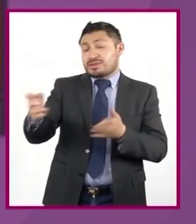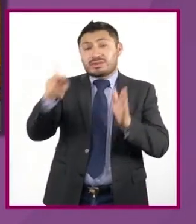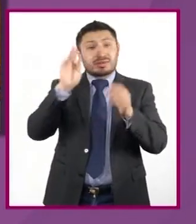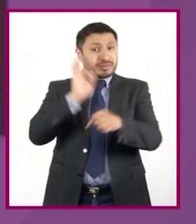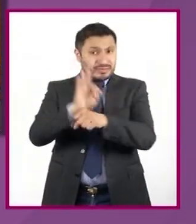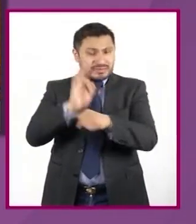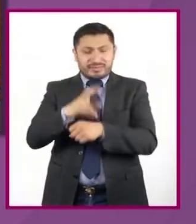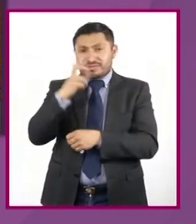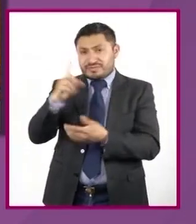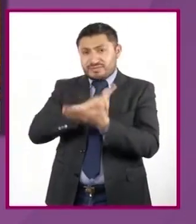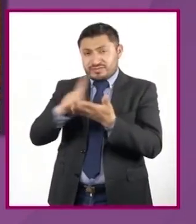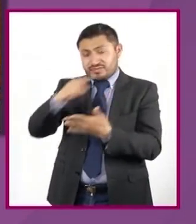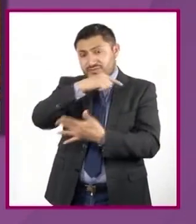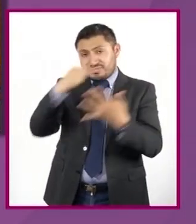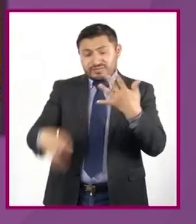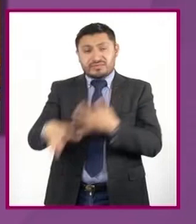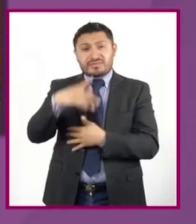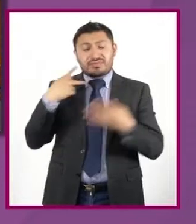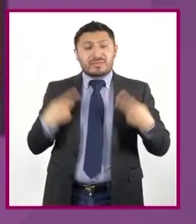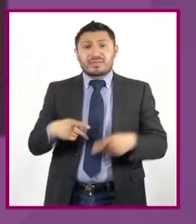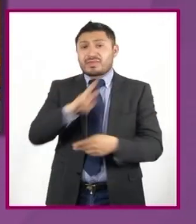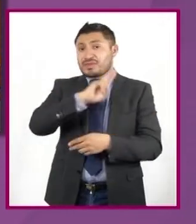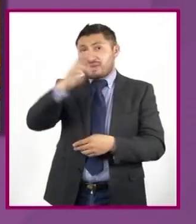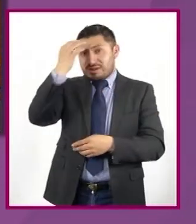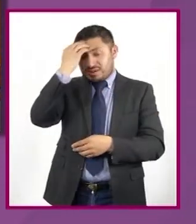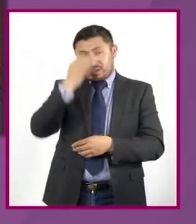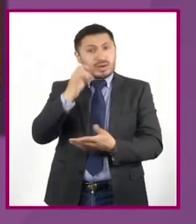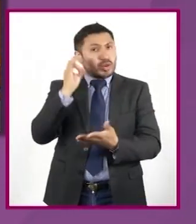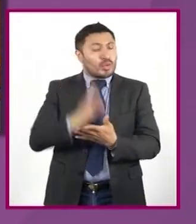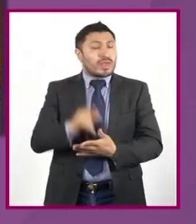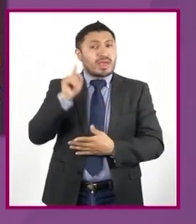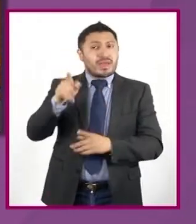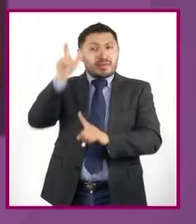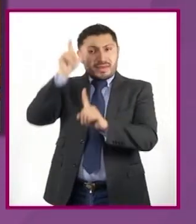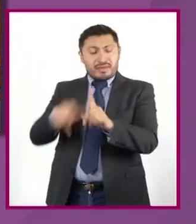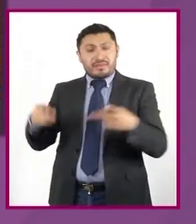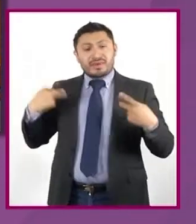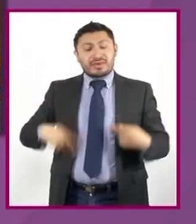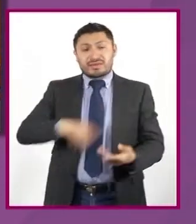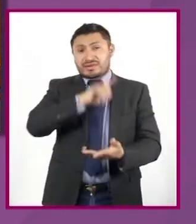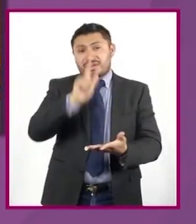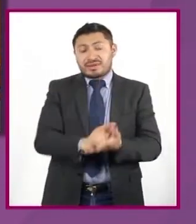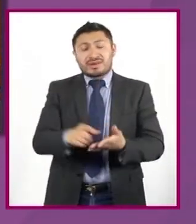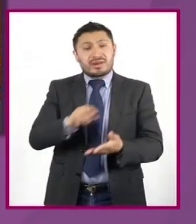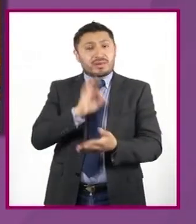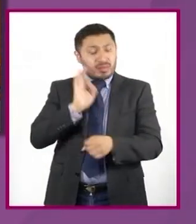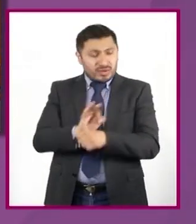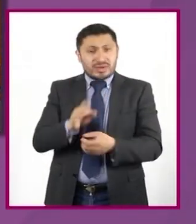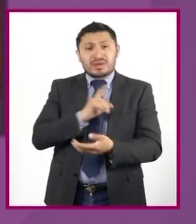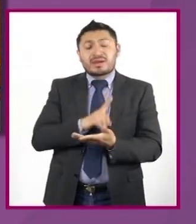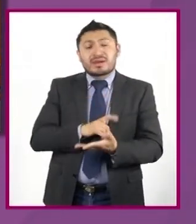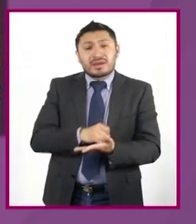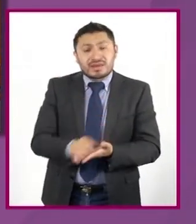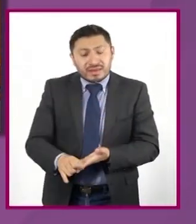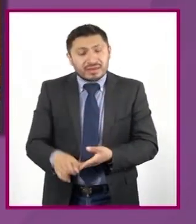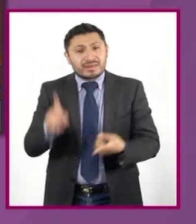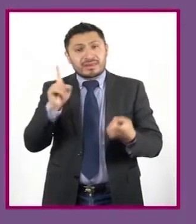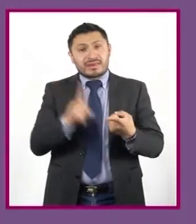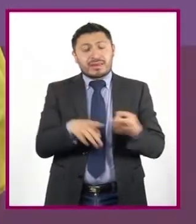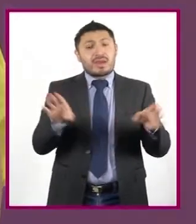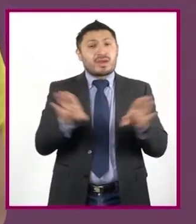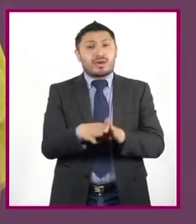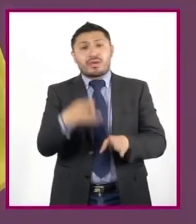derechos, el autor es reconocido como tal y solo él, conforme a la ley, puede decidir quién y cómo se usa la